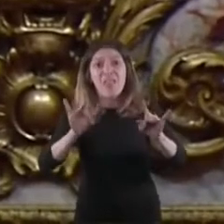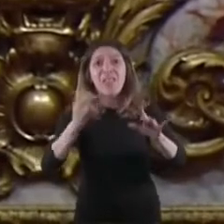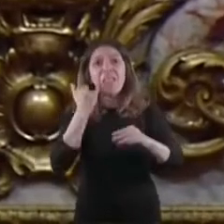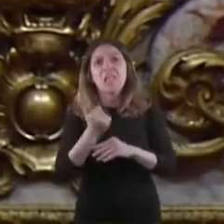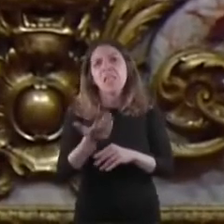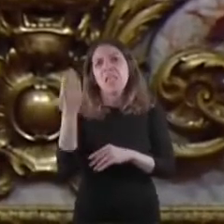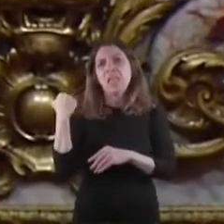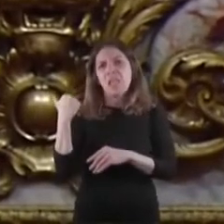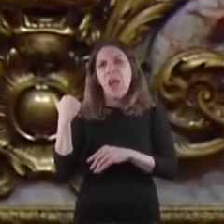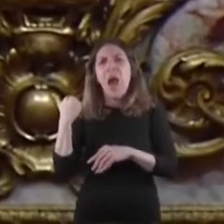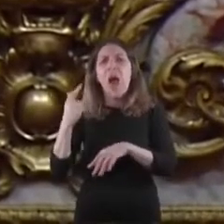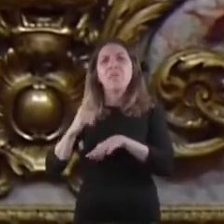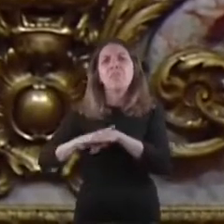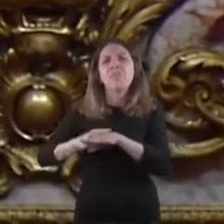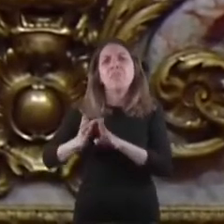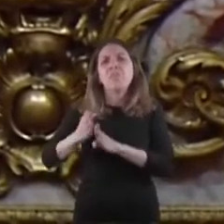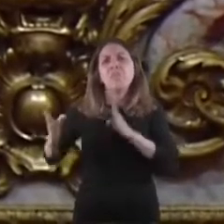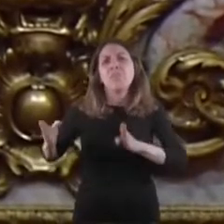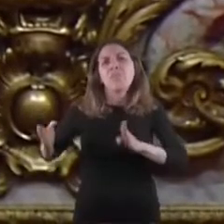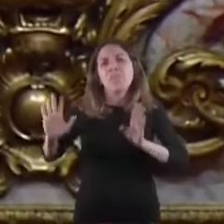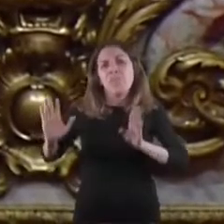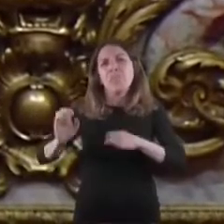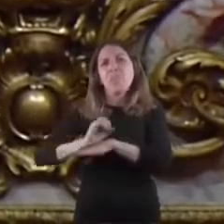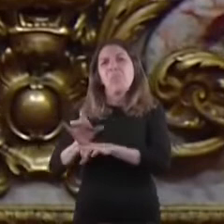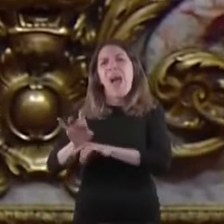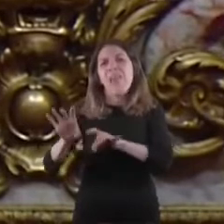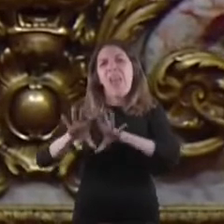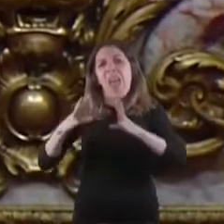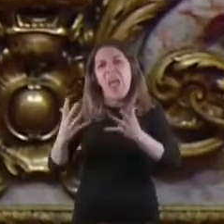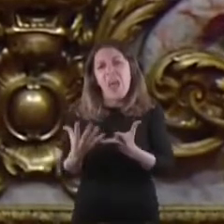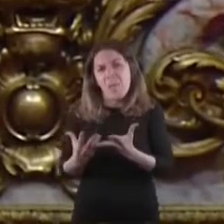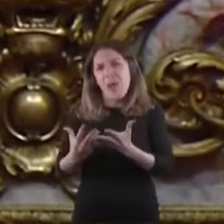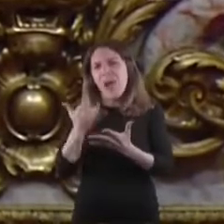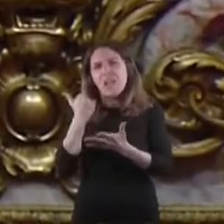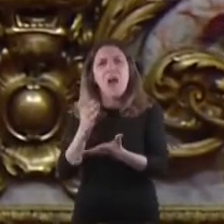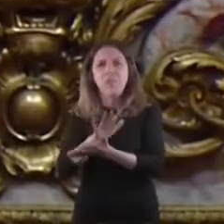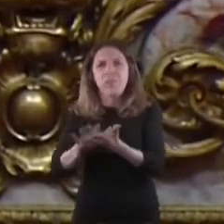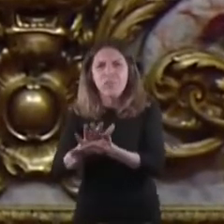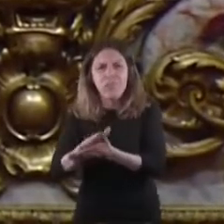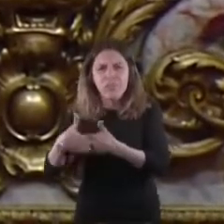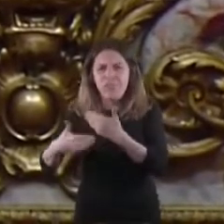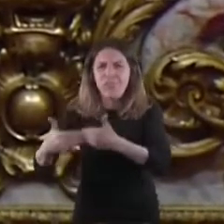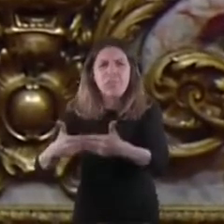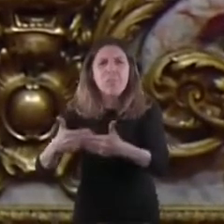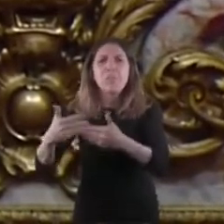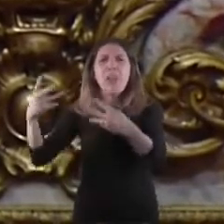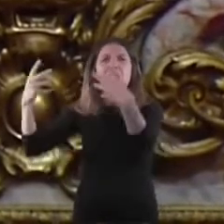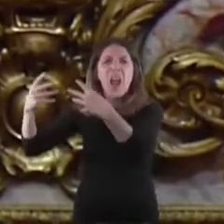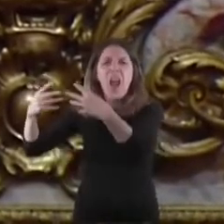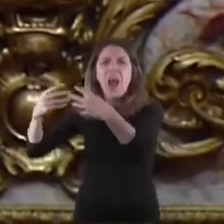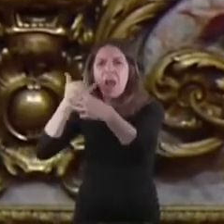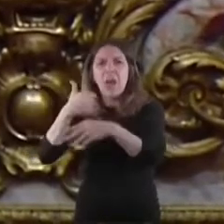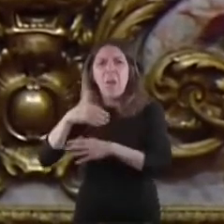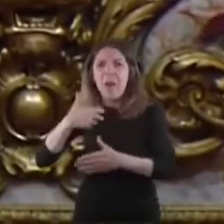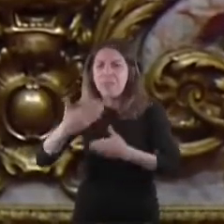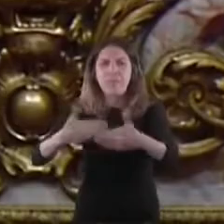superar los tiempos de la pandemia, estamos tratando de superar los tiempos de la guerra. Y